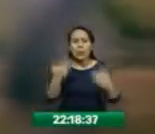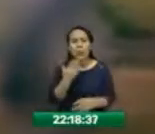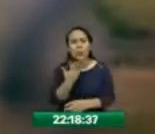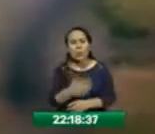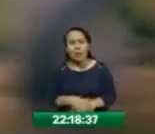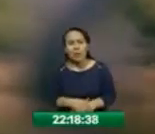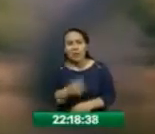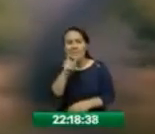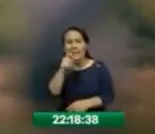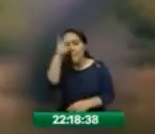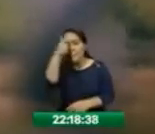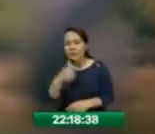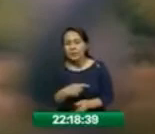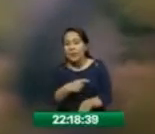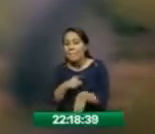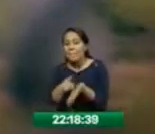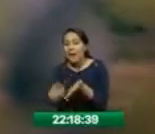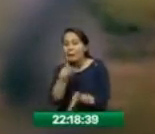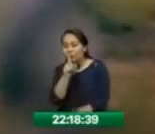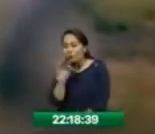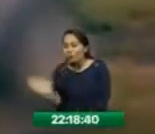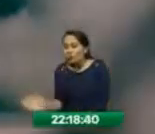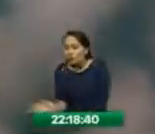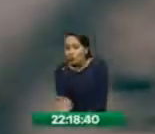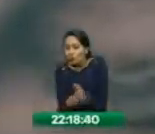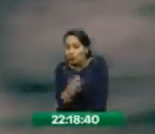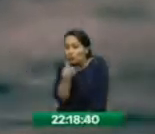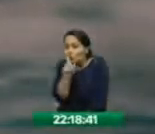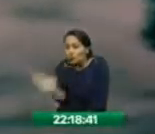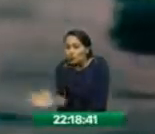hubo algún coyotero detrás de la muerte de los dos adolescentes.